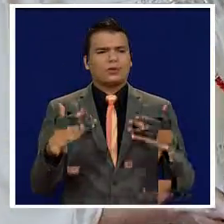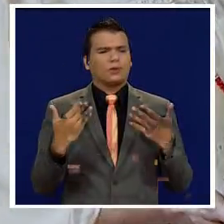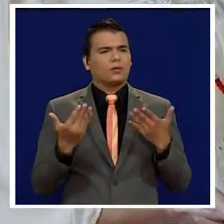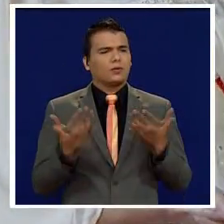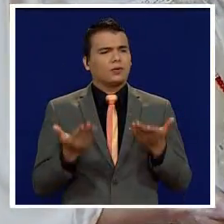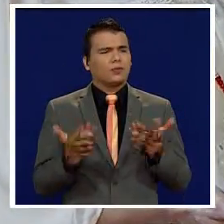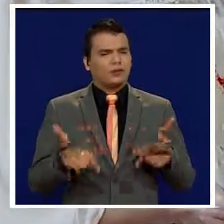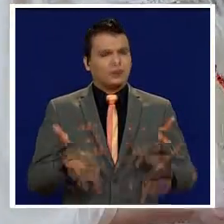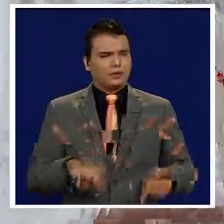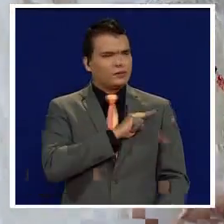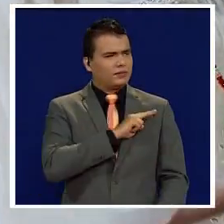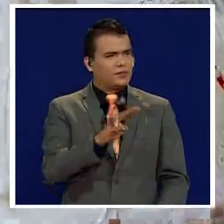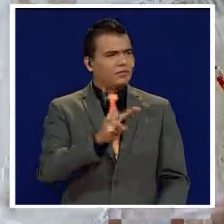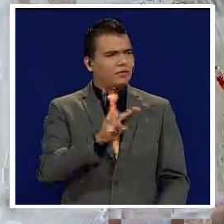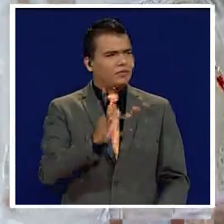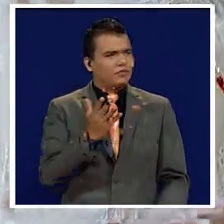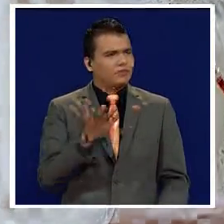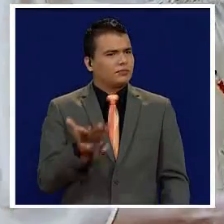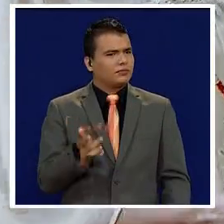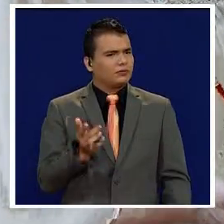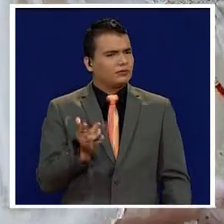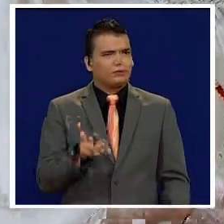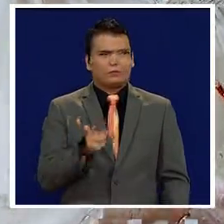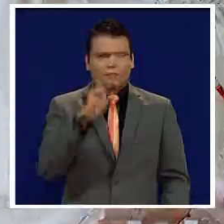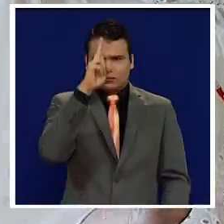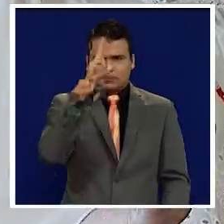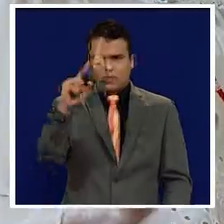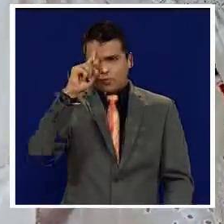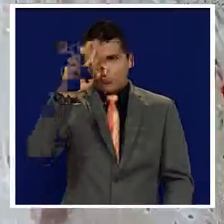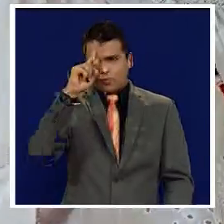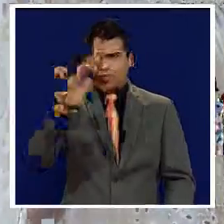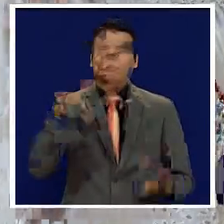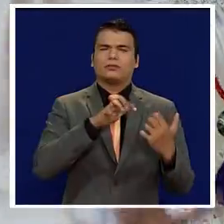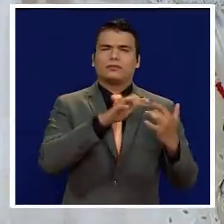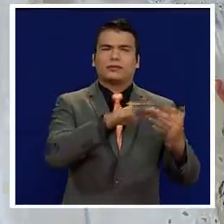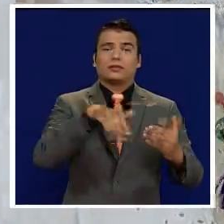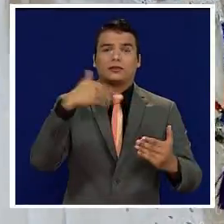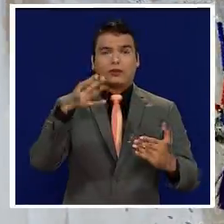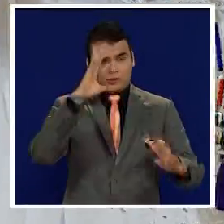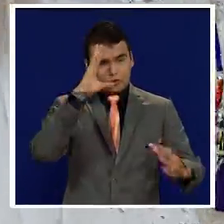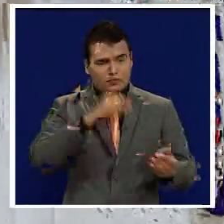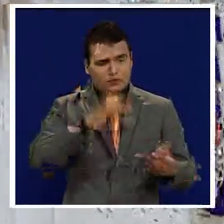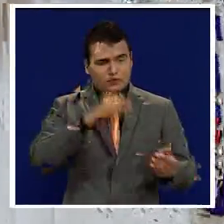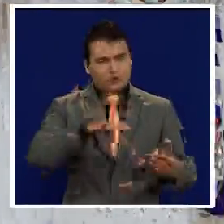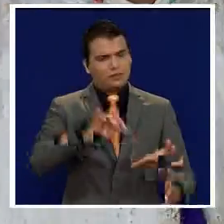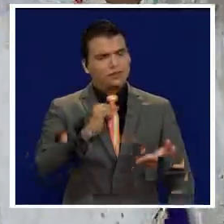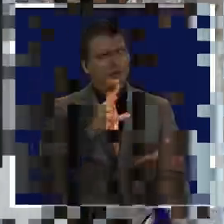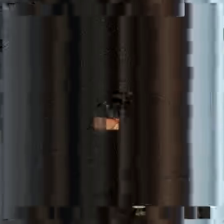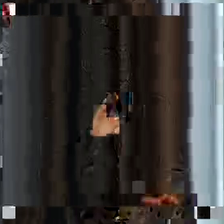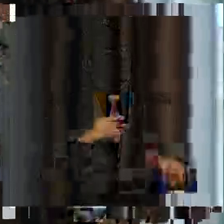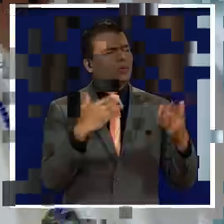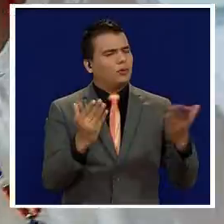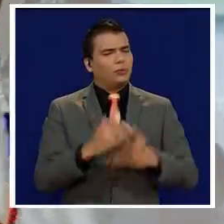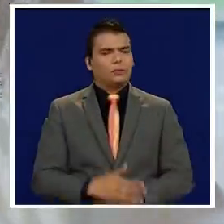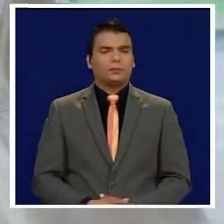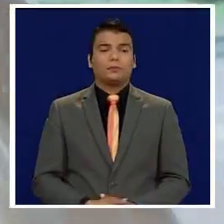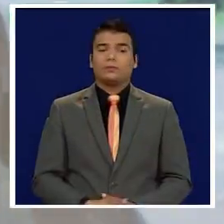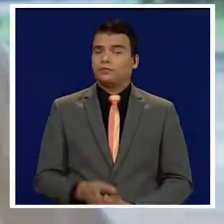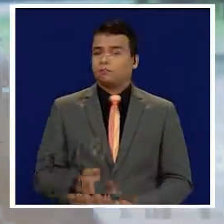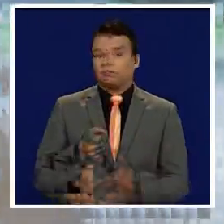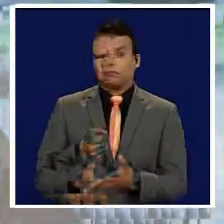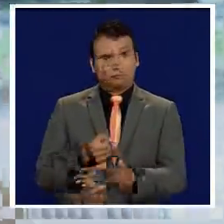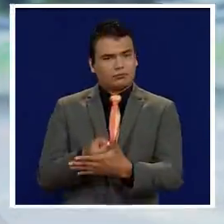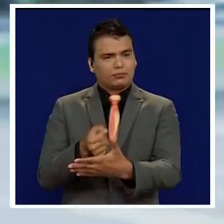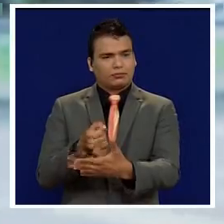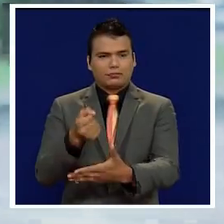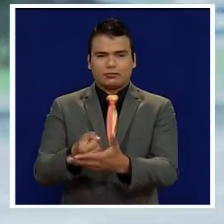en el Valle del Cauca, que nos espera a nuestros hijos con este posconflicto y si se firma el acuerdo. Pues lo que esperamos es seguir haciendo un muy buen trabajo,